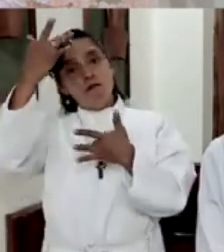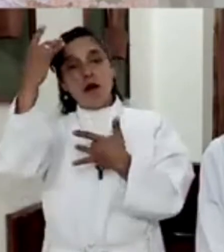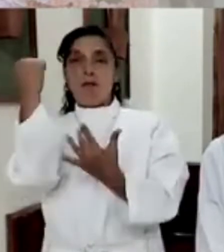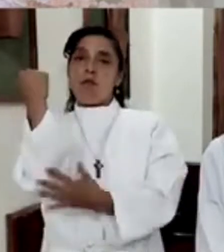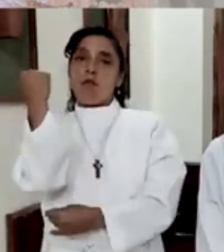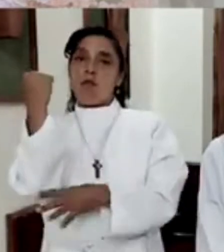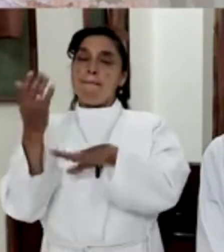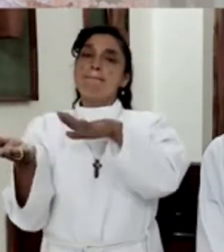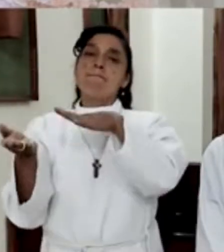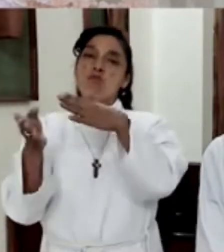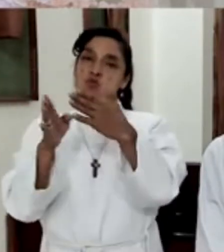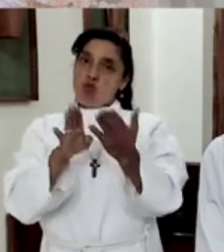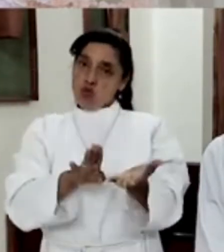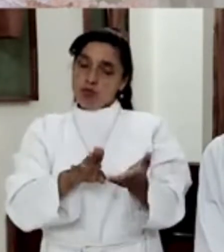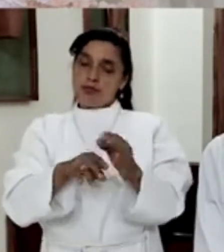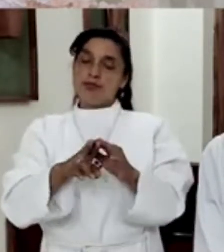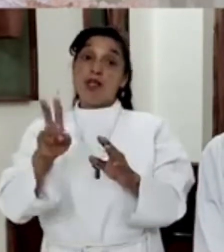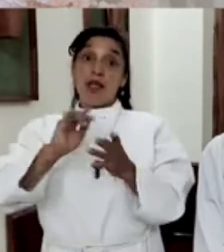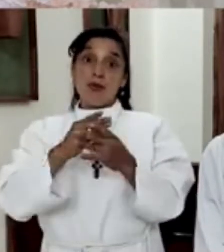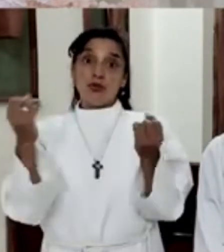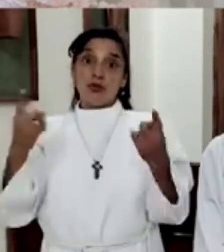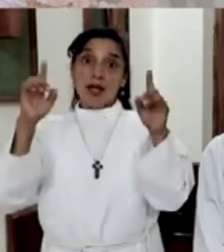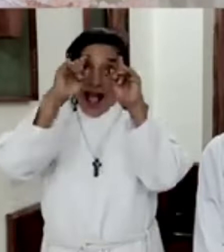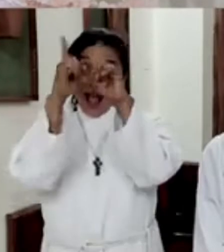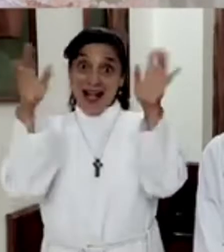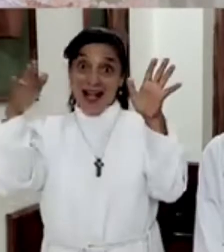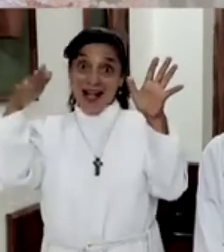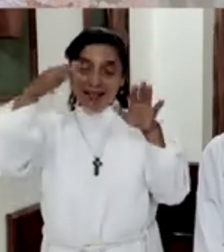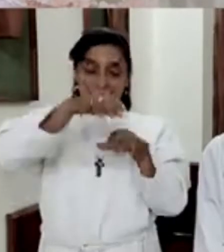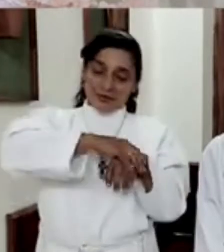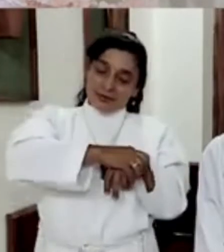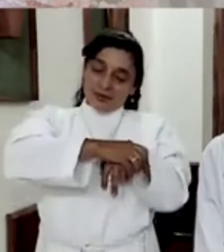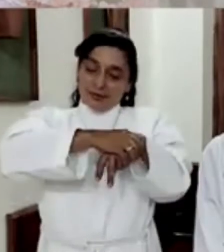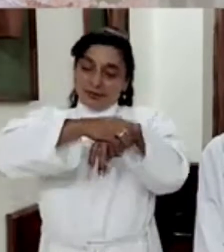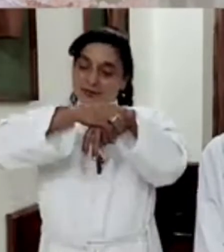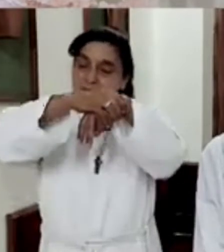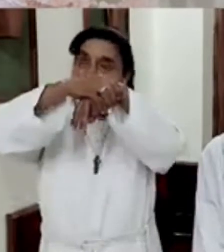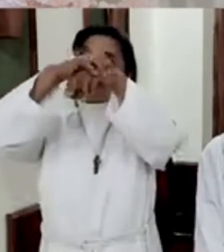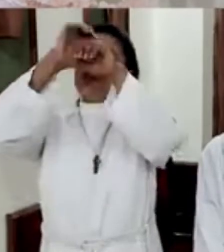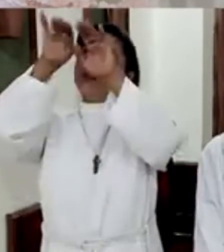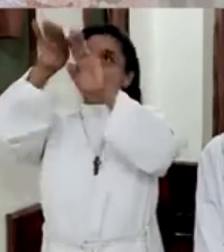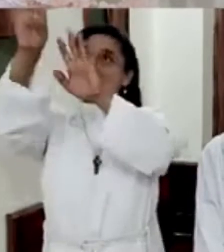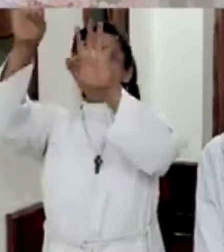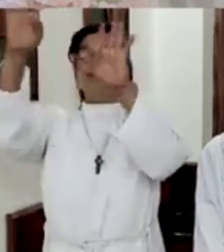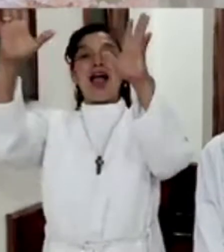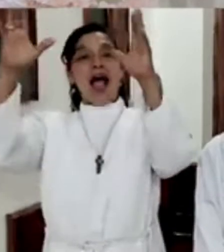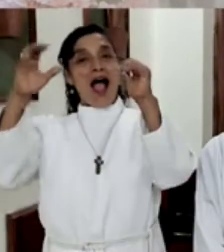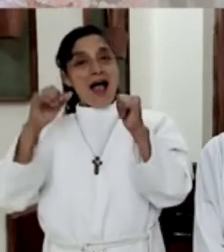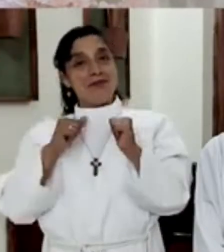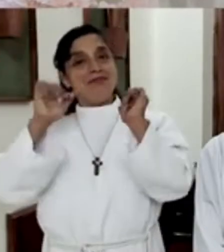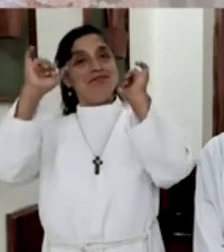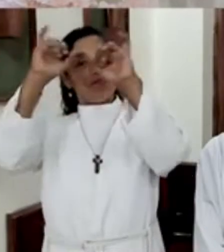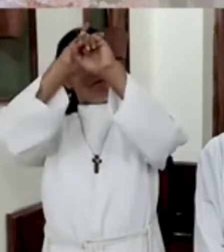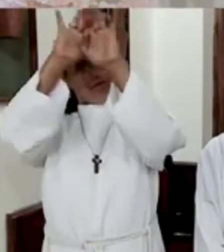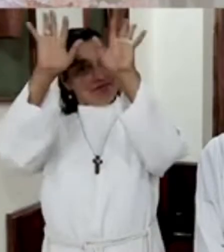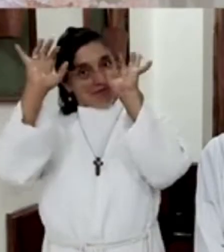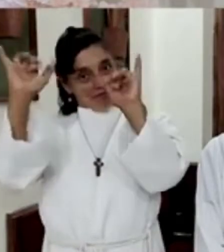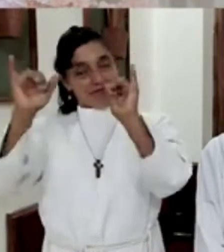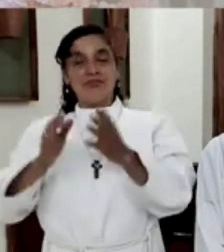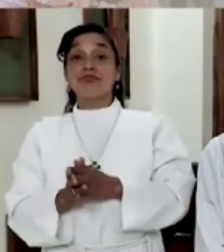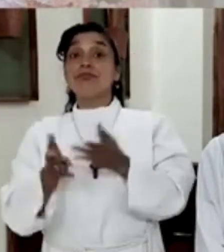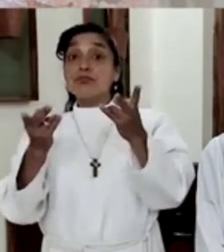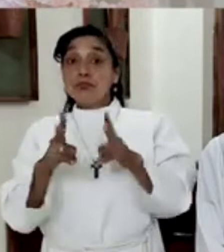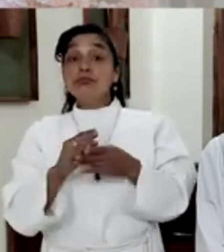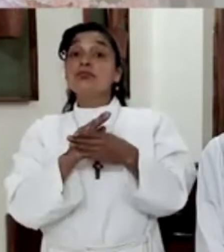y los ángeles lo llevaron al seno de Abraham. Murió también el rico y lo enterraron.